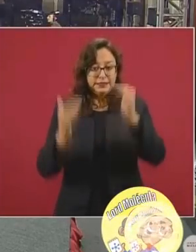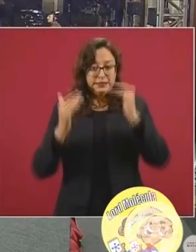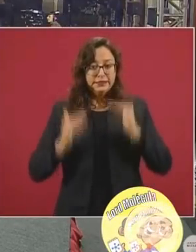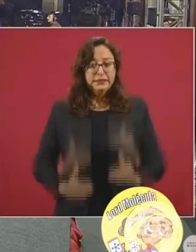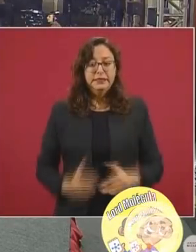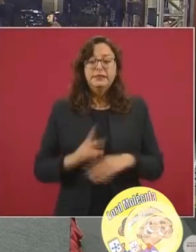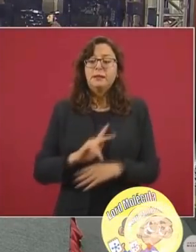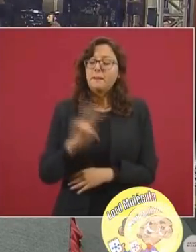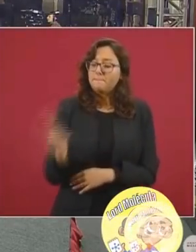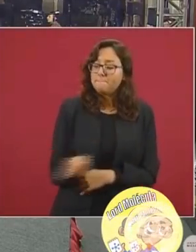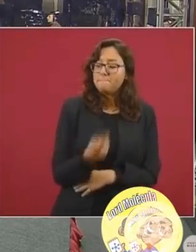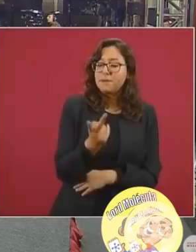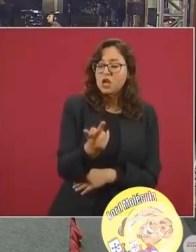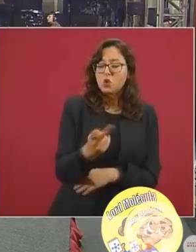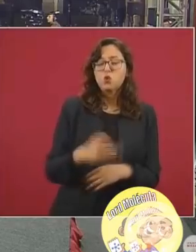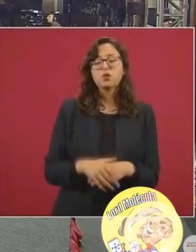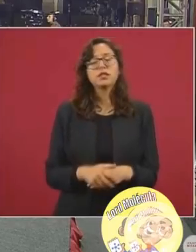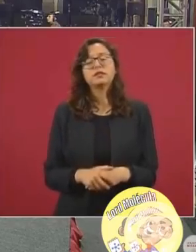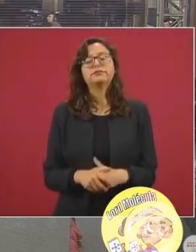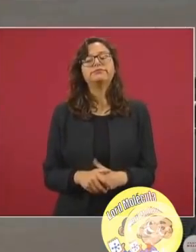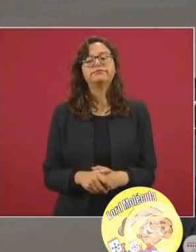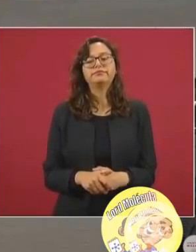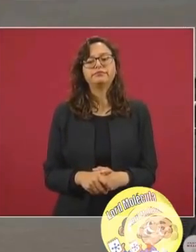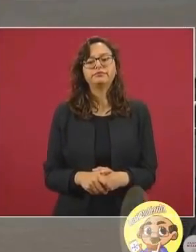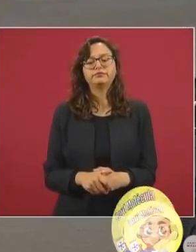noticias sesgadas, parciales.